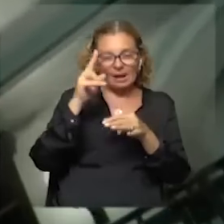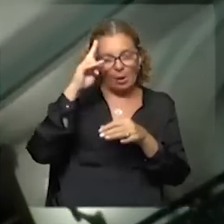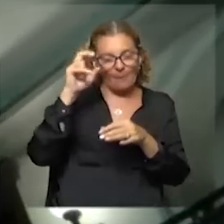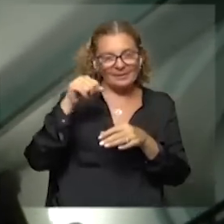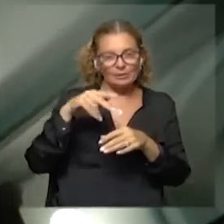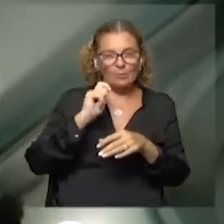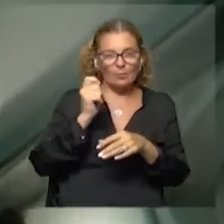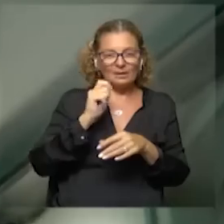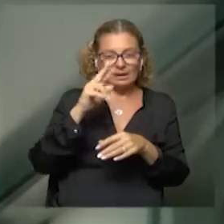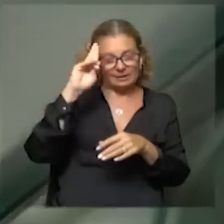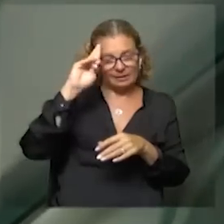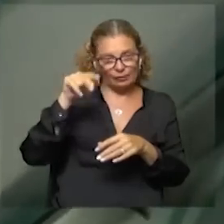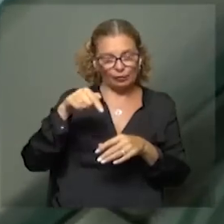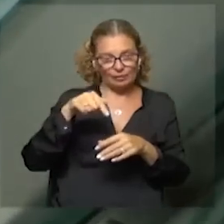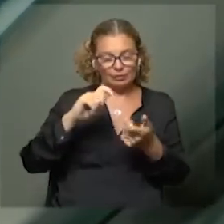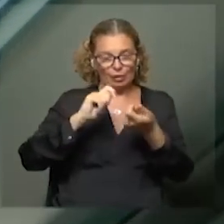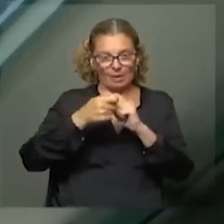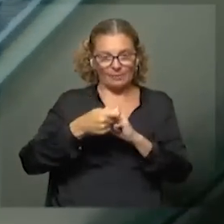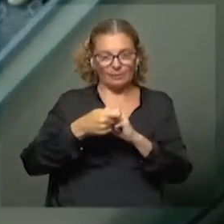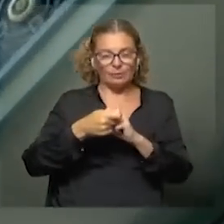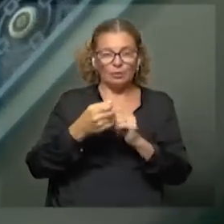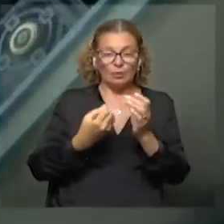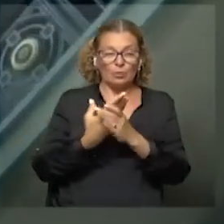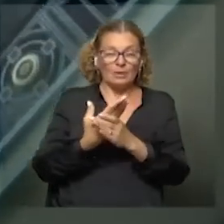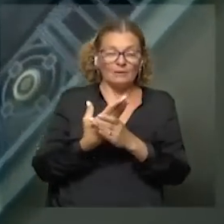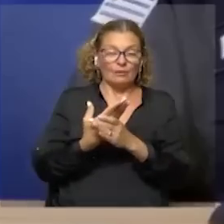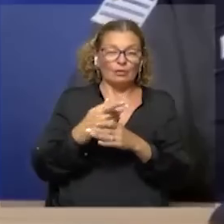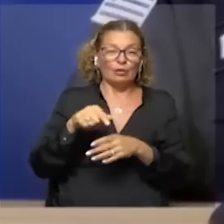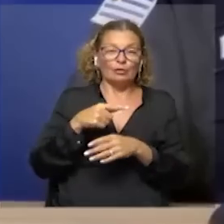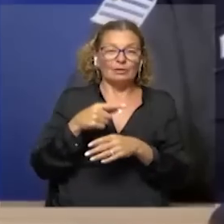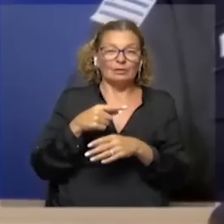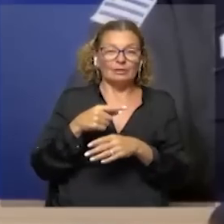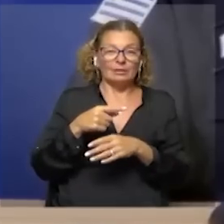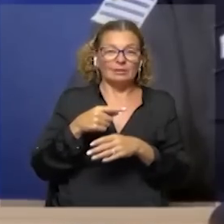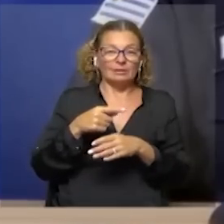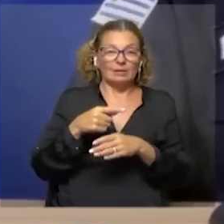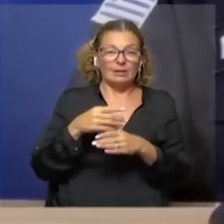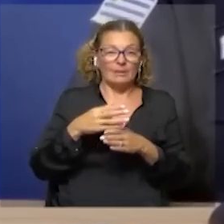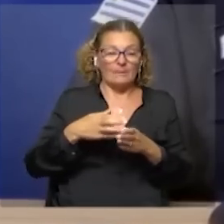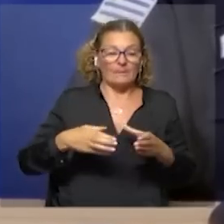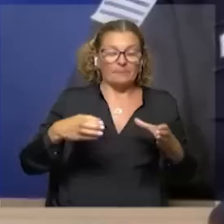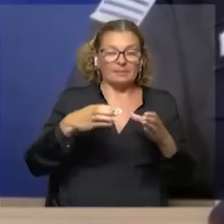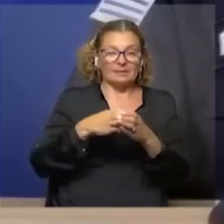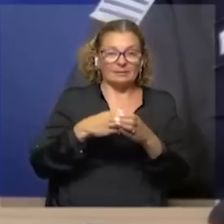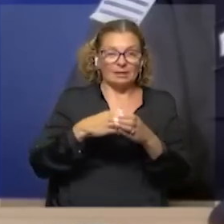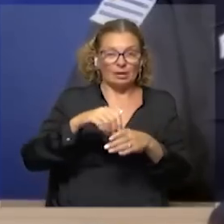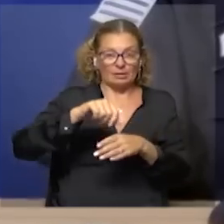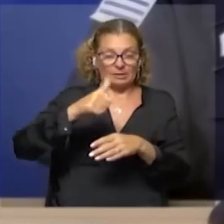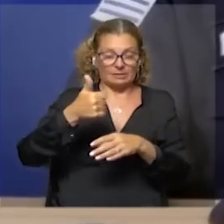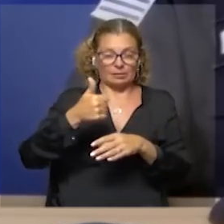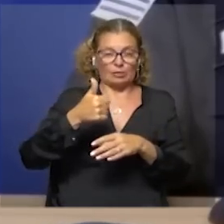pública la razón de estos cambios una nueva etapa donde se consolide los éxitos